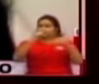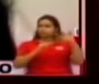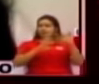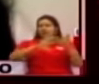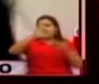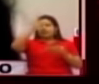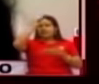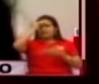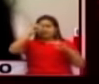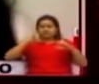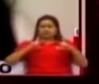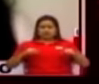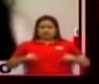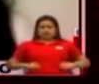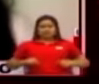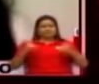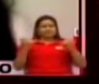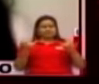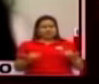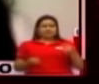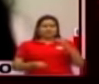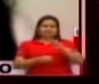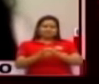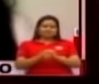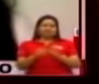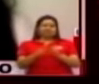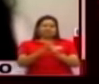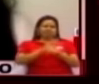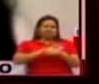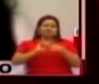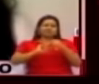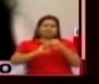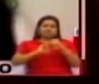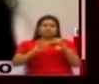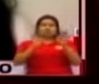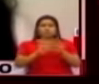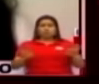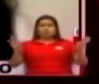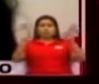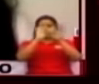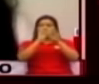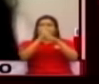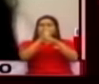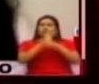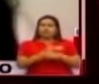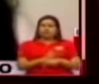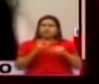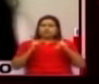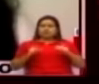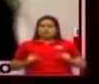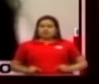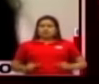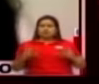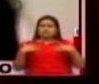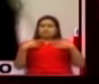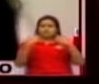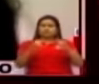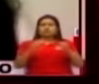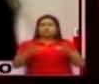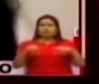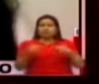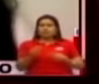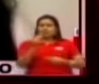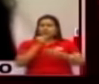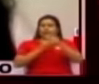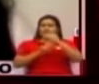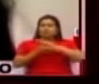mantenerlos saludables durante este tiempo, especialmente que estamos atravesando una pandemia, necesitamos estar saludables. ¿Y cómo lo hacemos? Mejorando nuestros